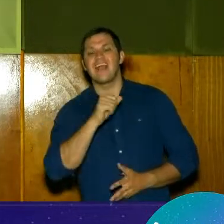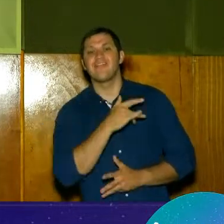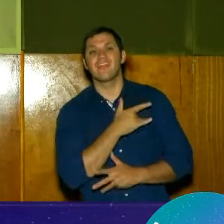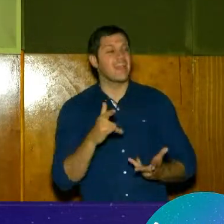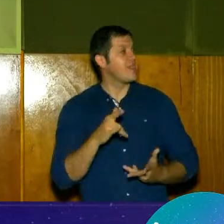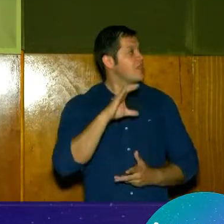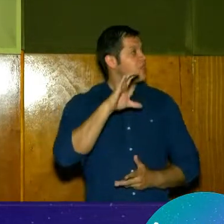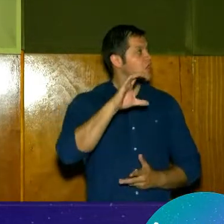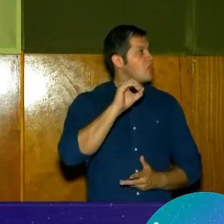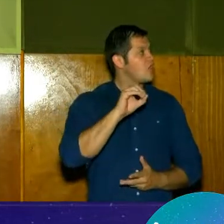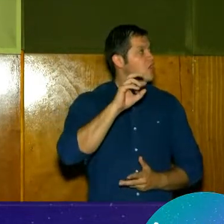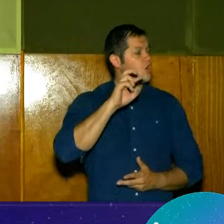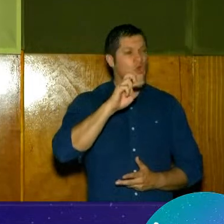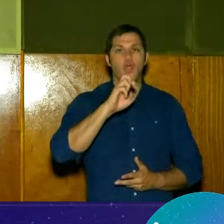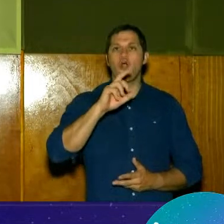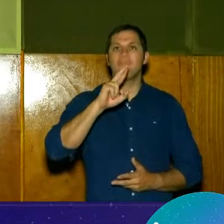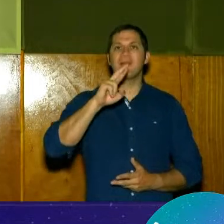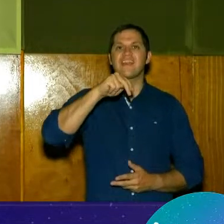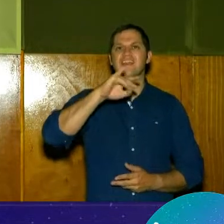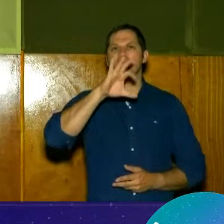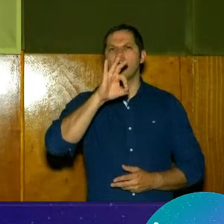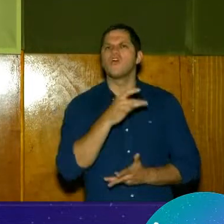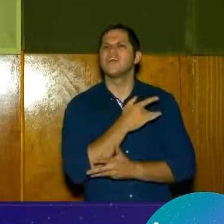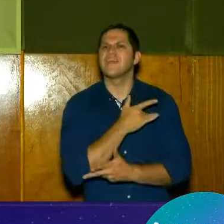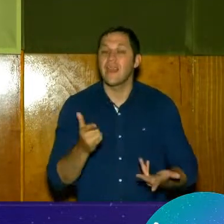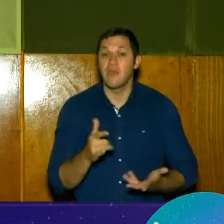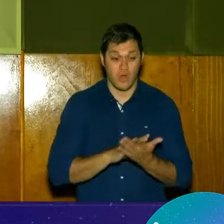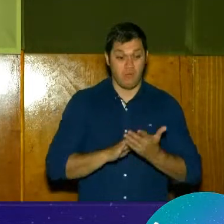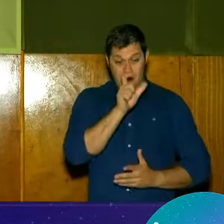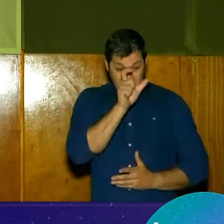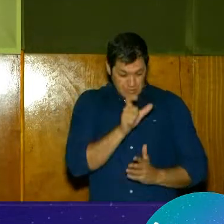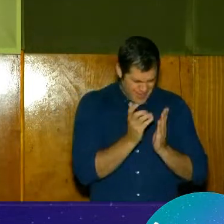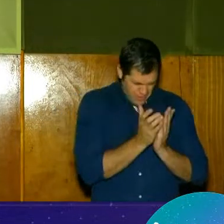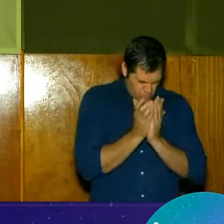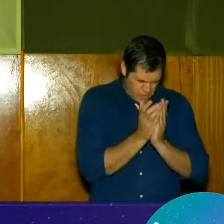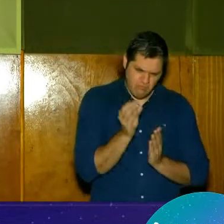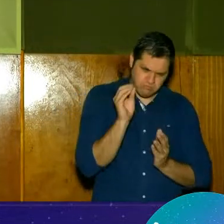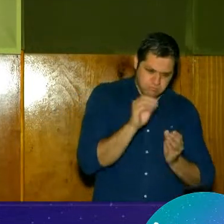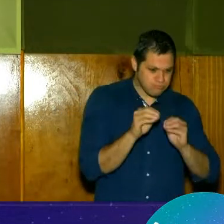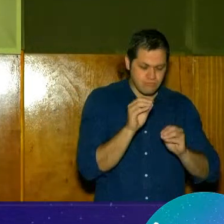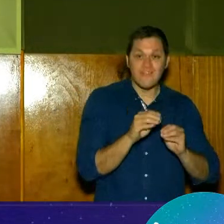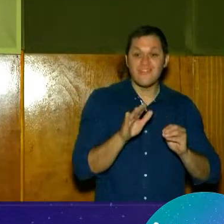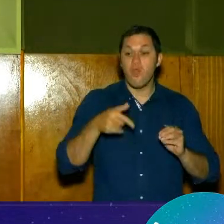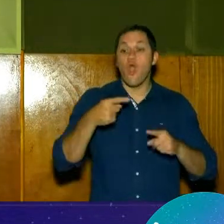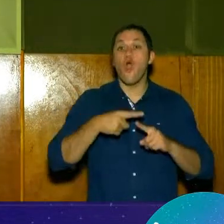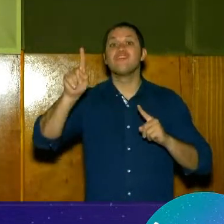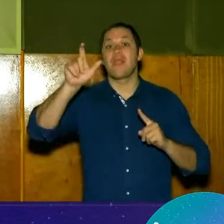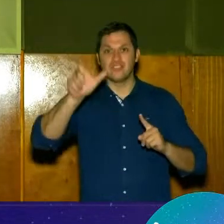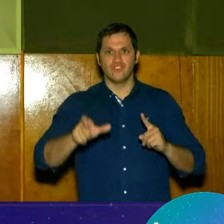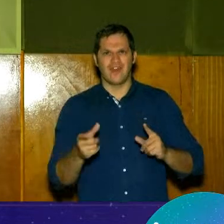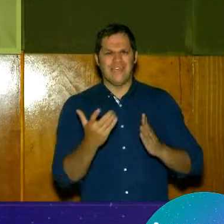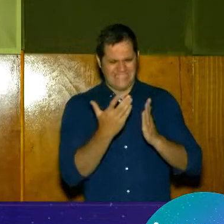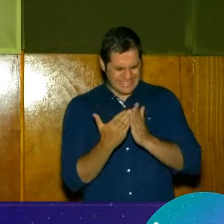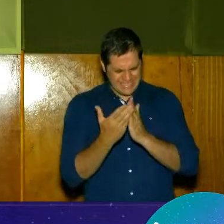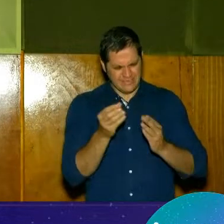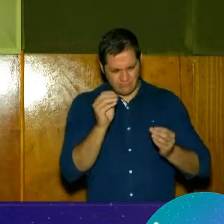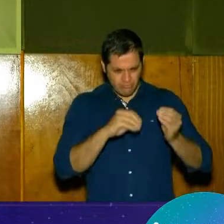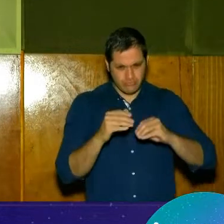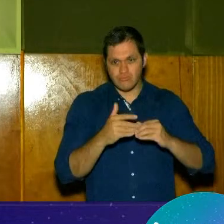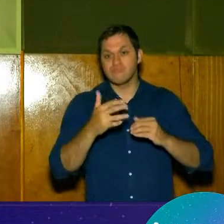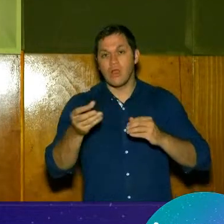se publicara la teoría heliocéntrica de copérnico al final la ciencia es conocimiento acumulado